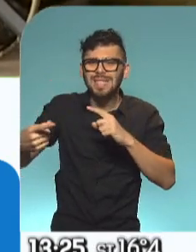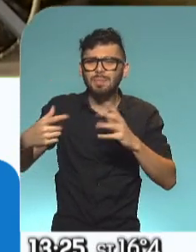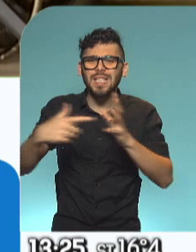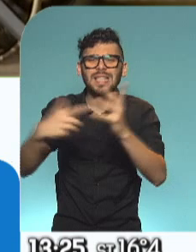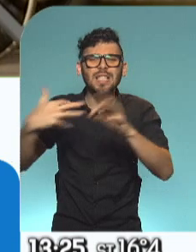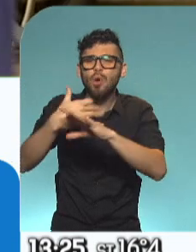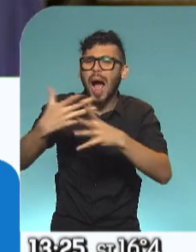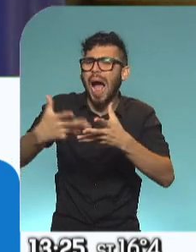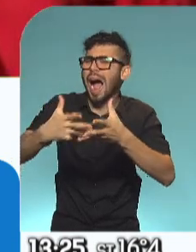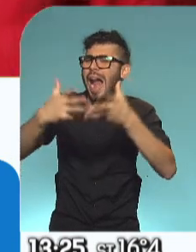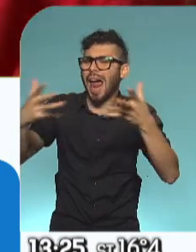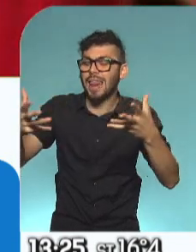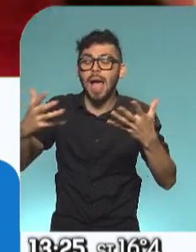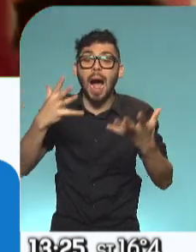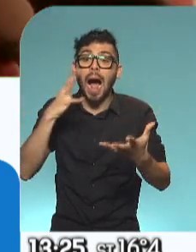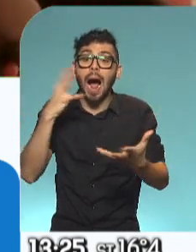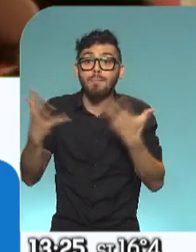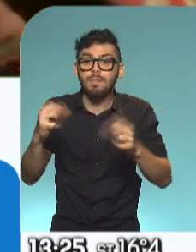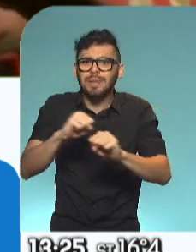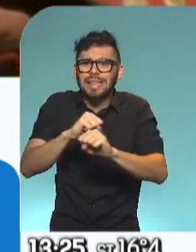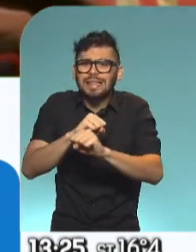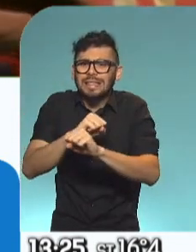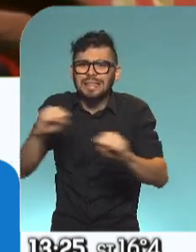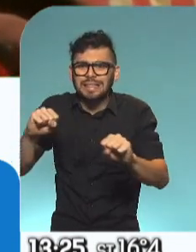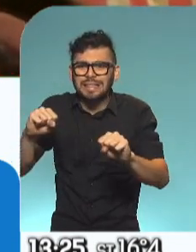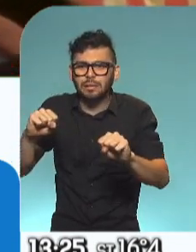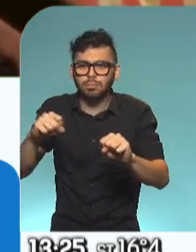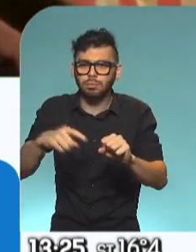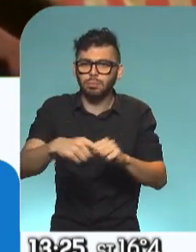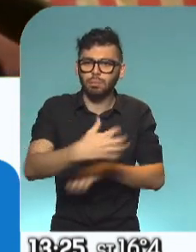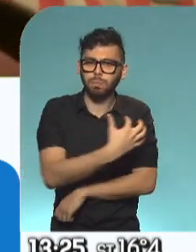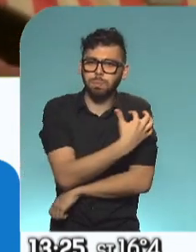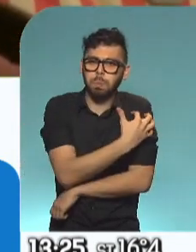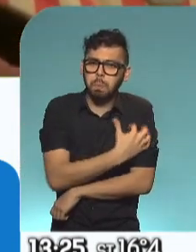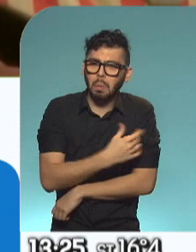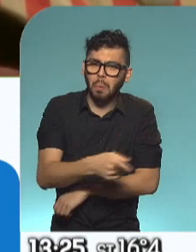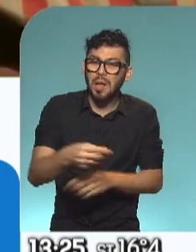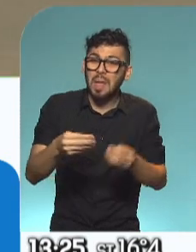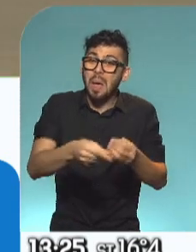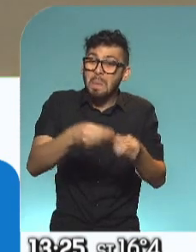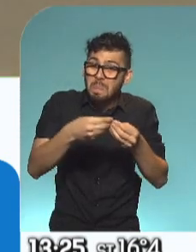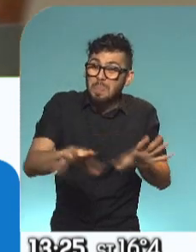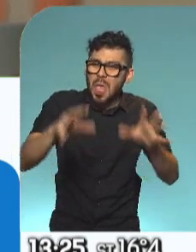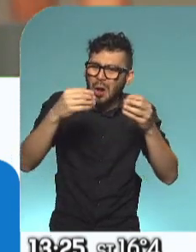grandes ciudades, ¿por qué son los más pobres los que a menudo son los que más pierden?